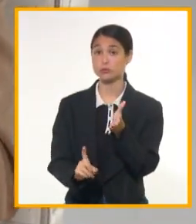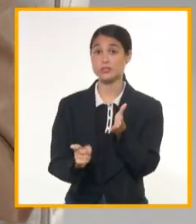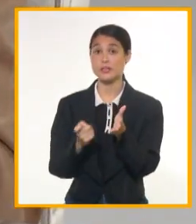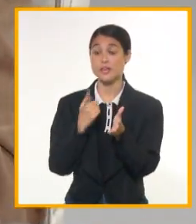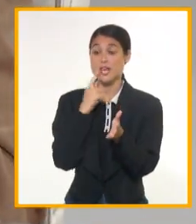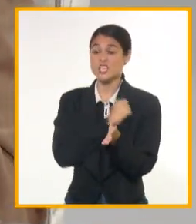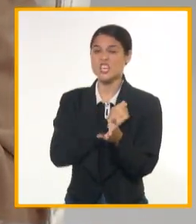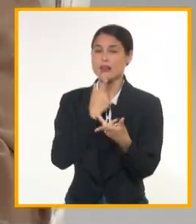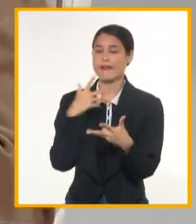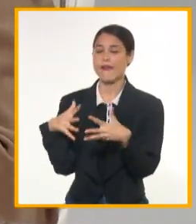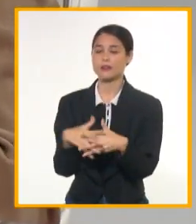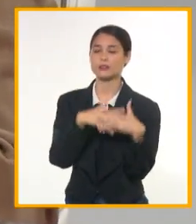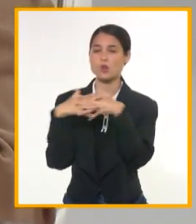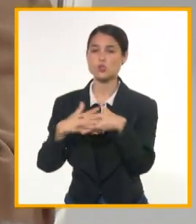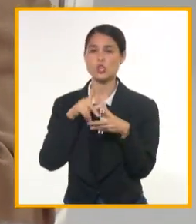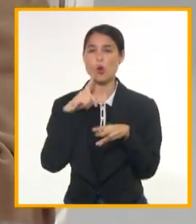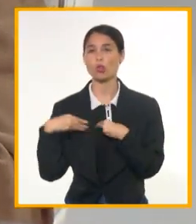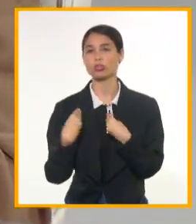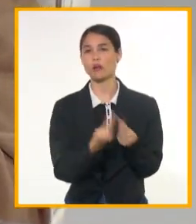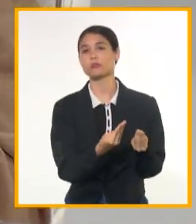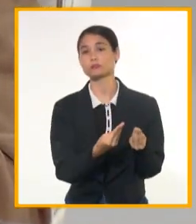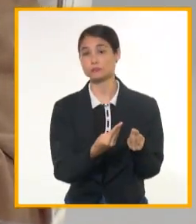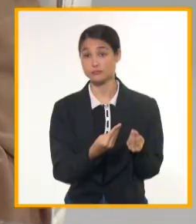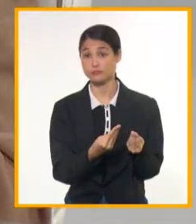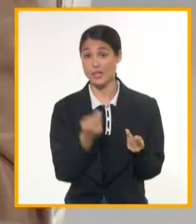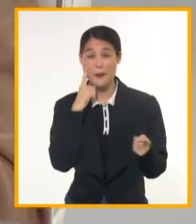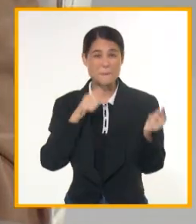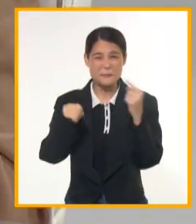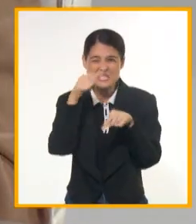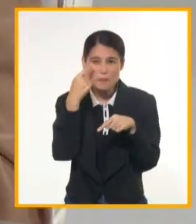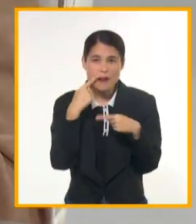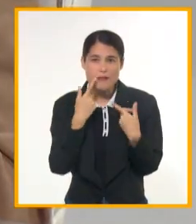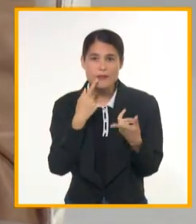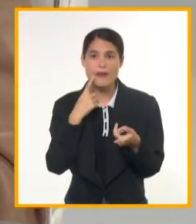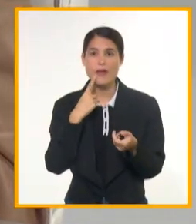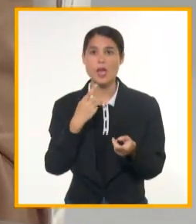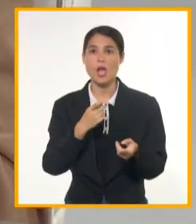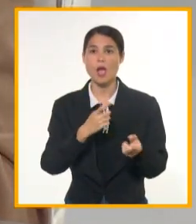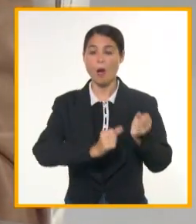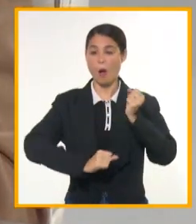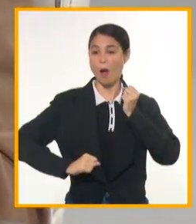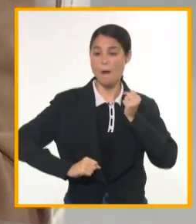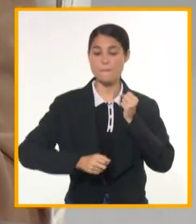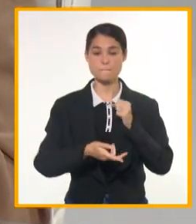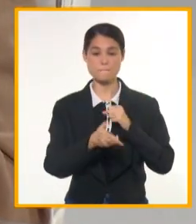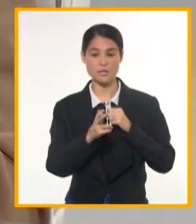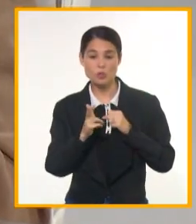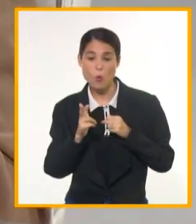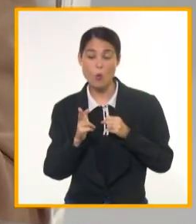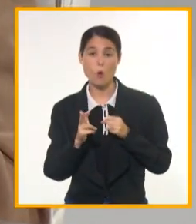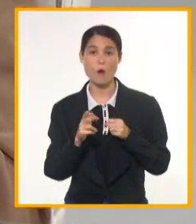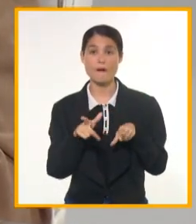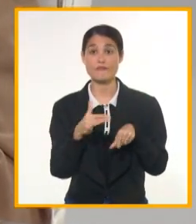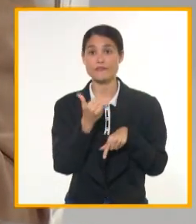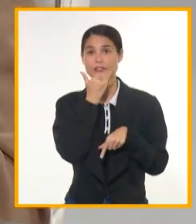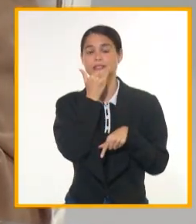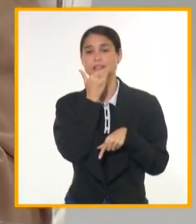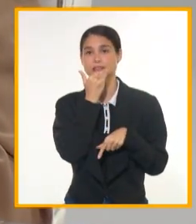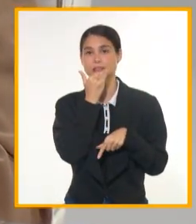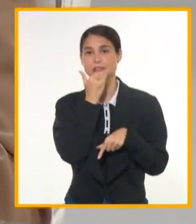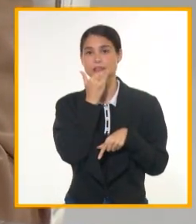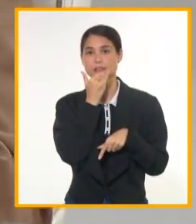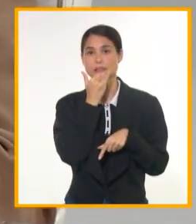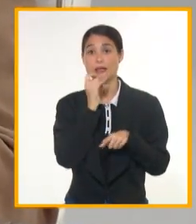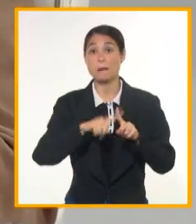supuesto armamentistas. Armas que solamente han servido, además de para generar víctimas lamentables, muertes